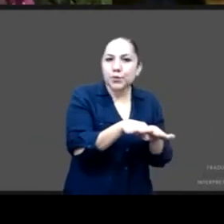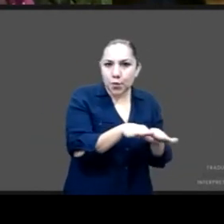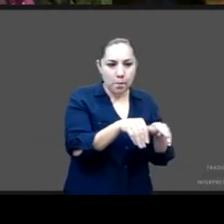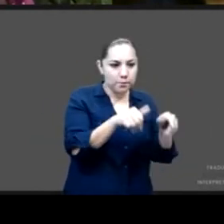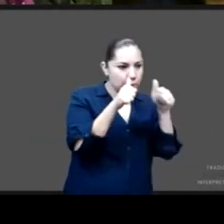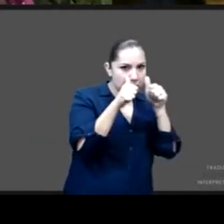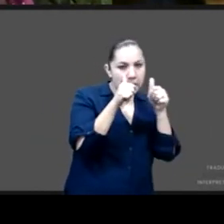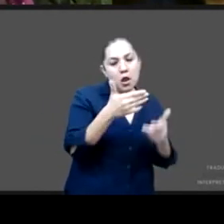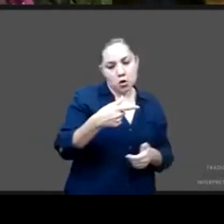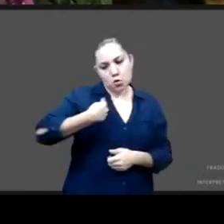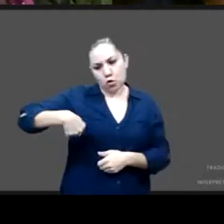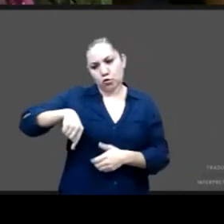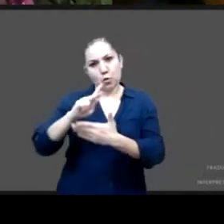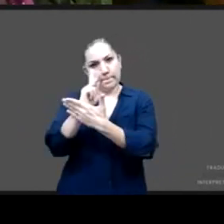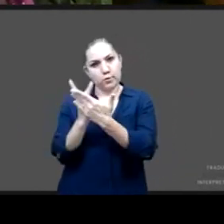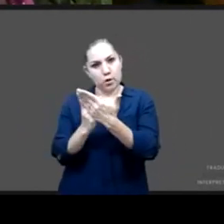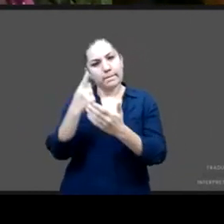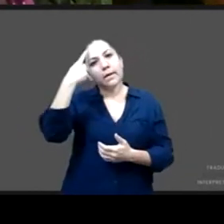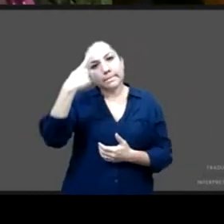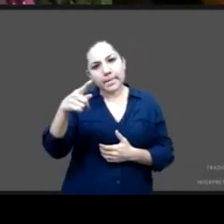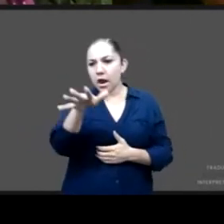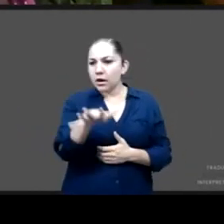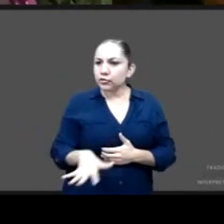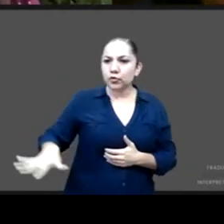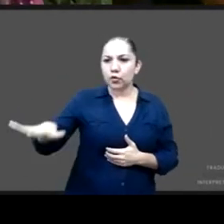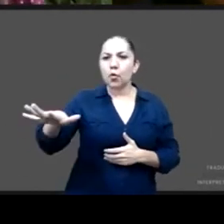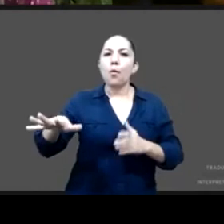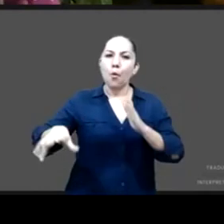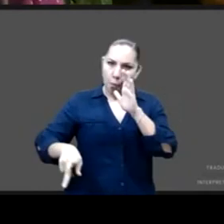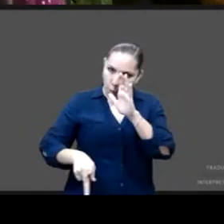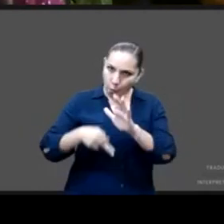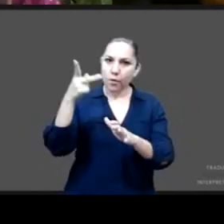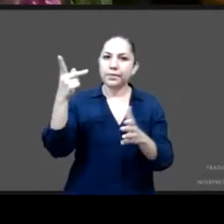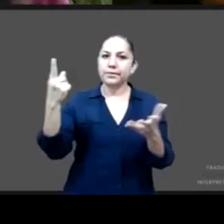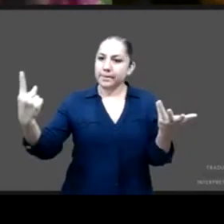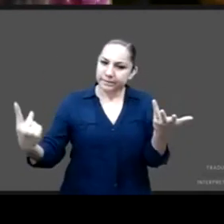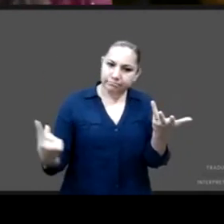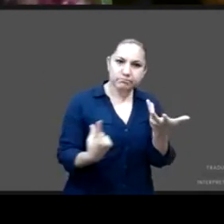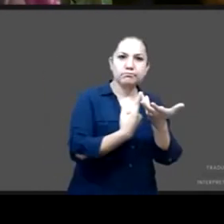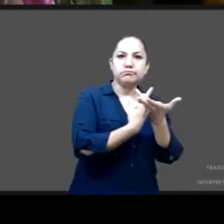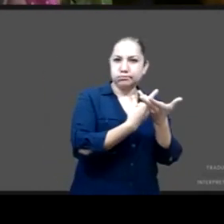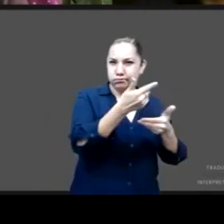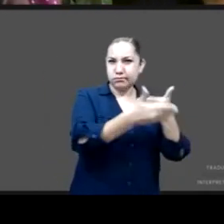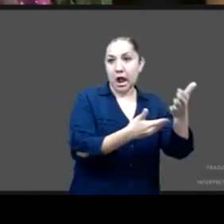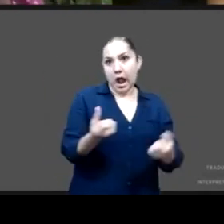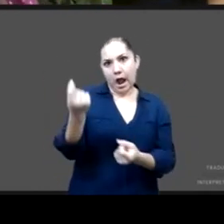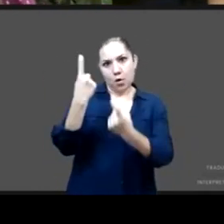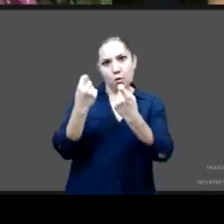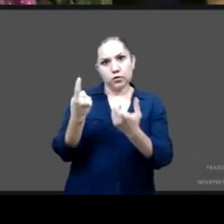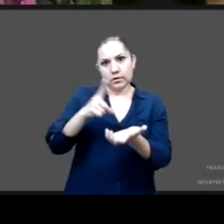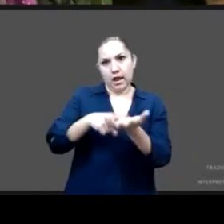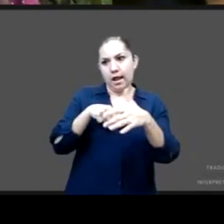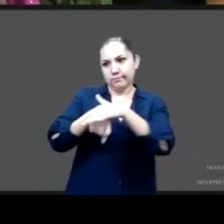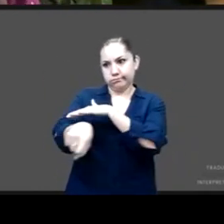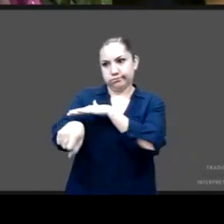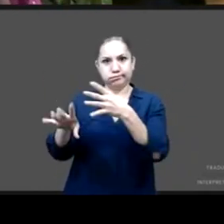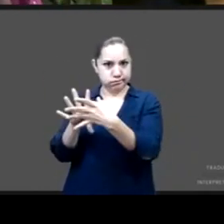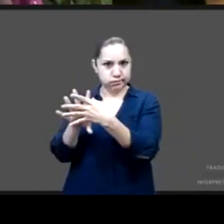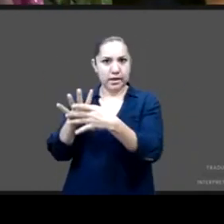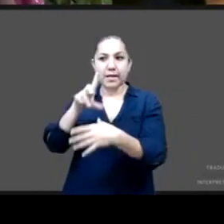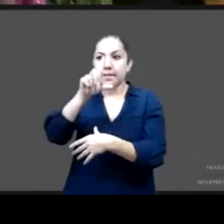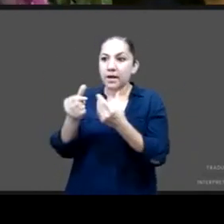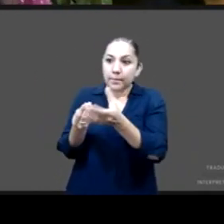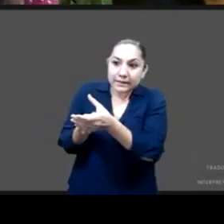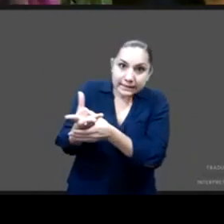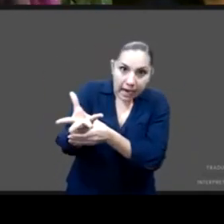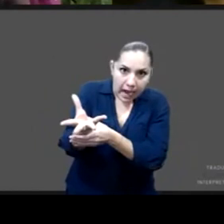hemos trabajado con muchos chicos que están privados de su libertad y luego acompañamos en sus procesos de reinserción entonces